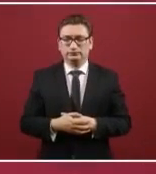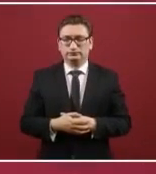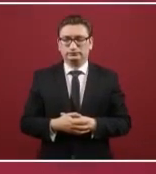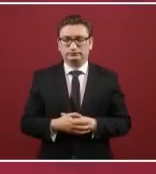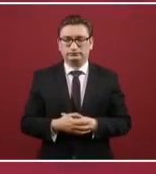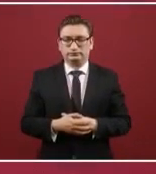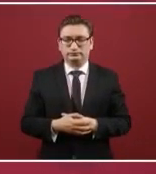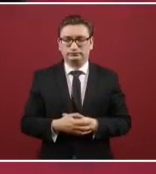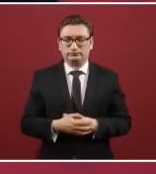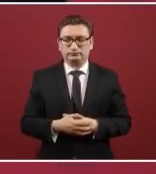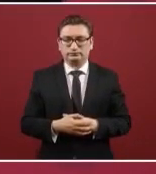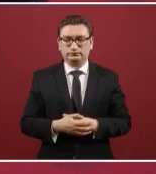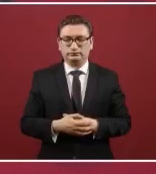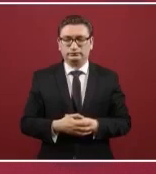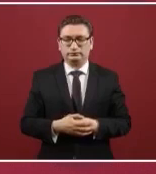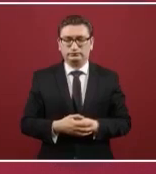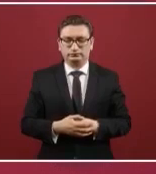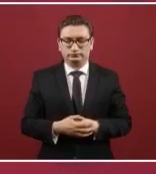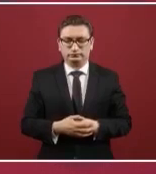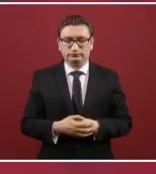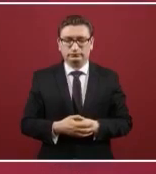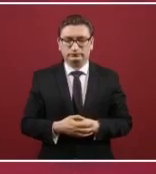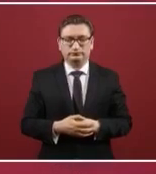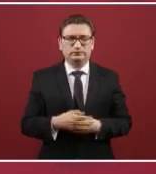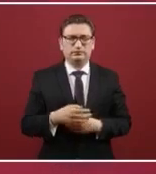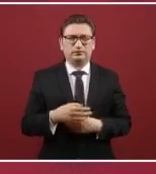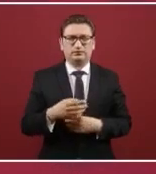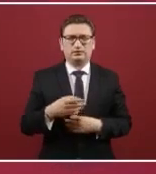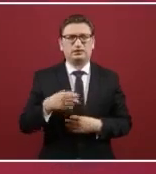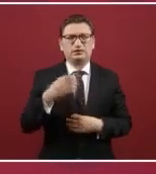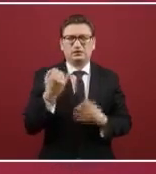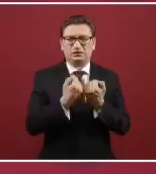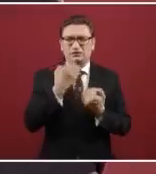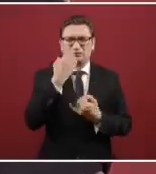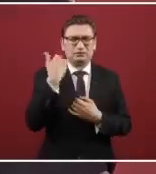Los cargos, les decía, hasta hace poco,